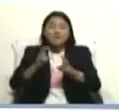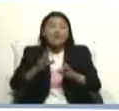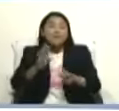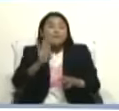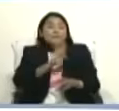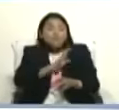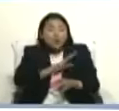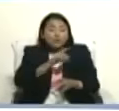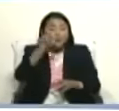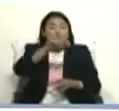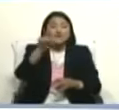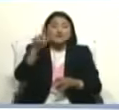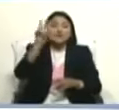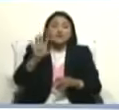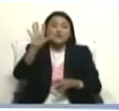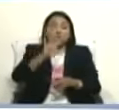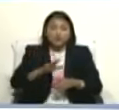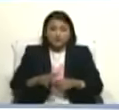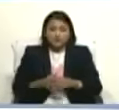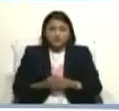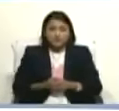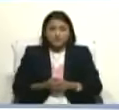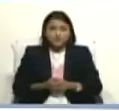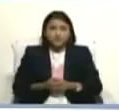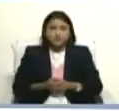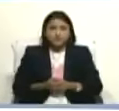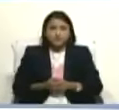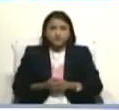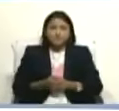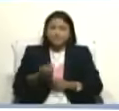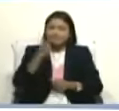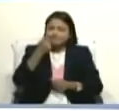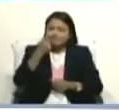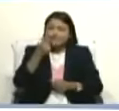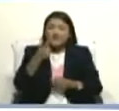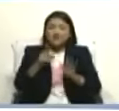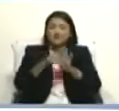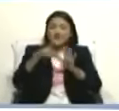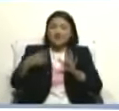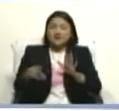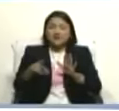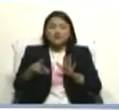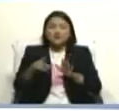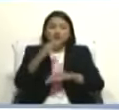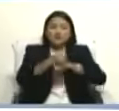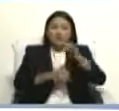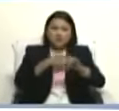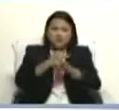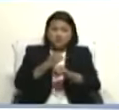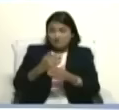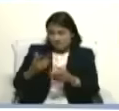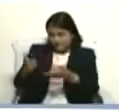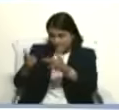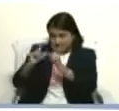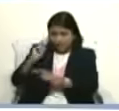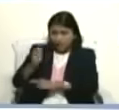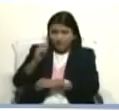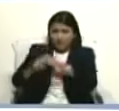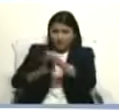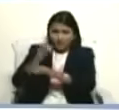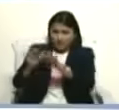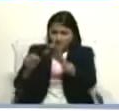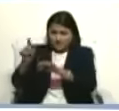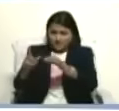exclusivo de Venezuela. Nada en el derecho internacional permitía a la Corte